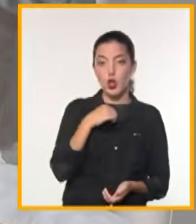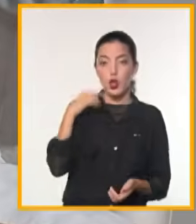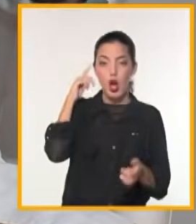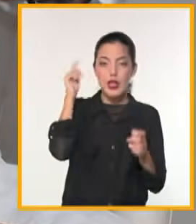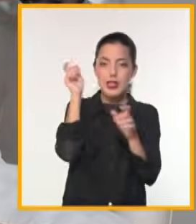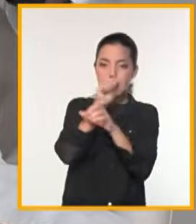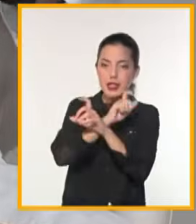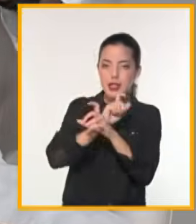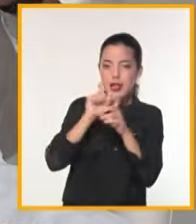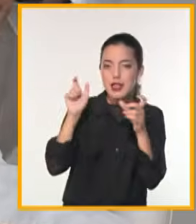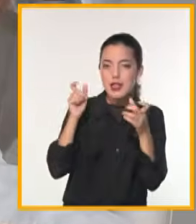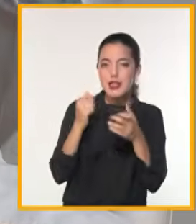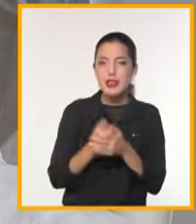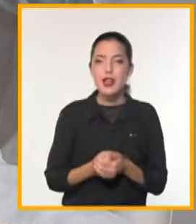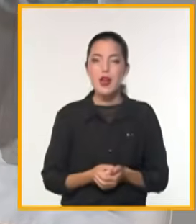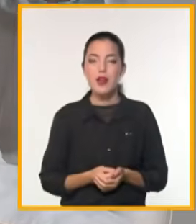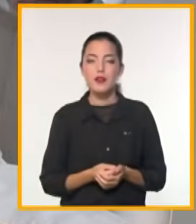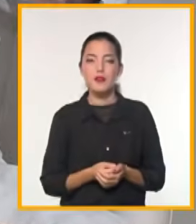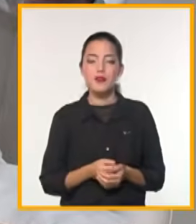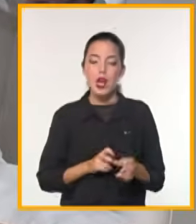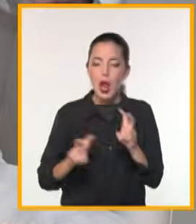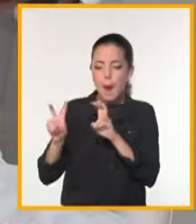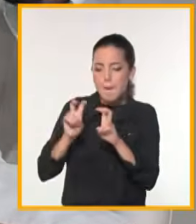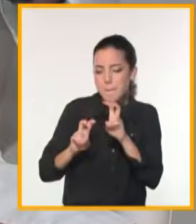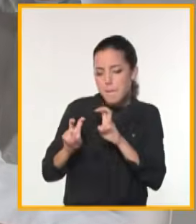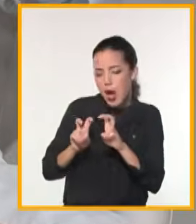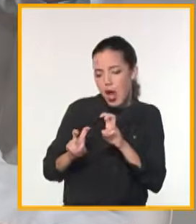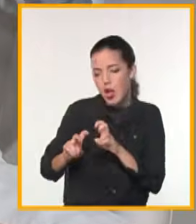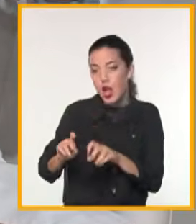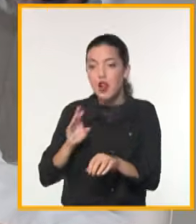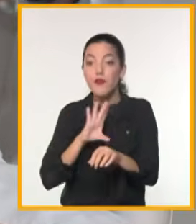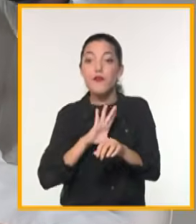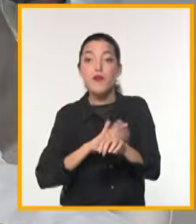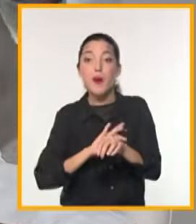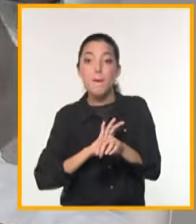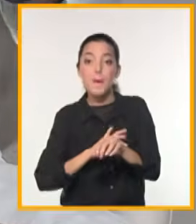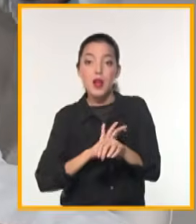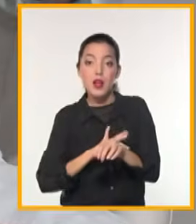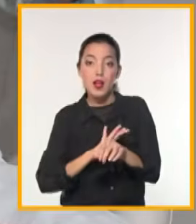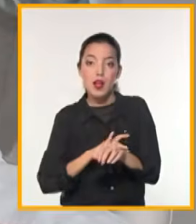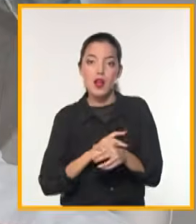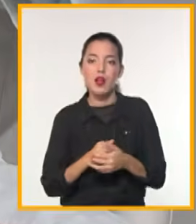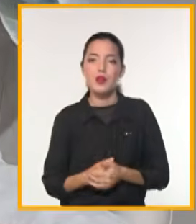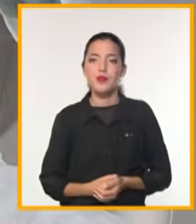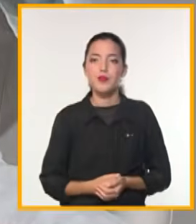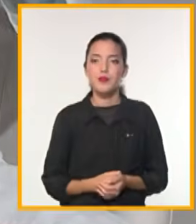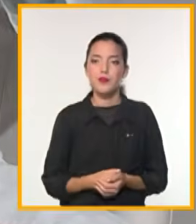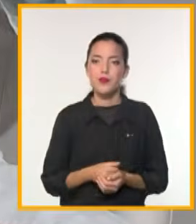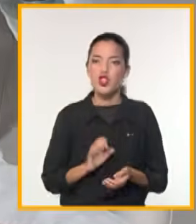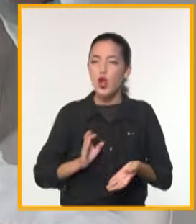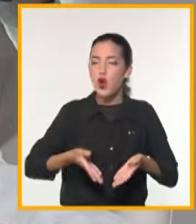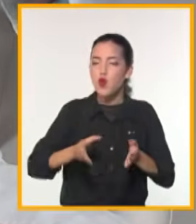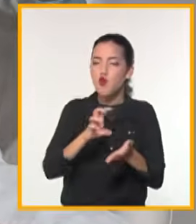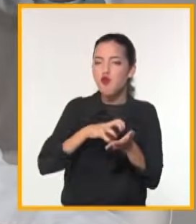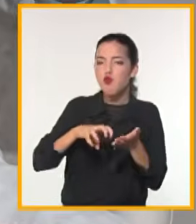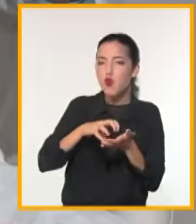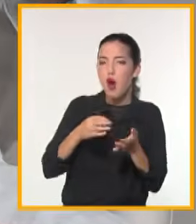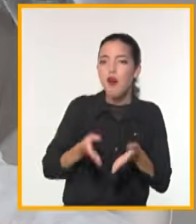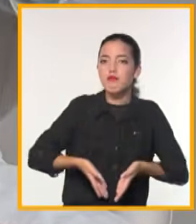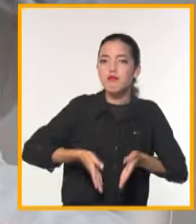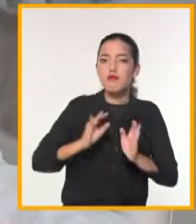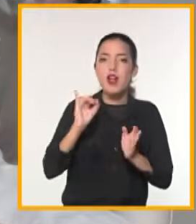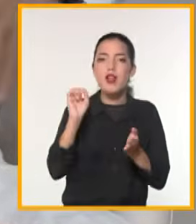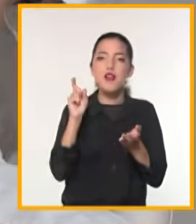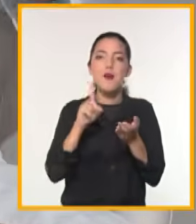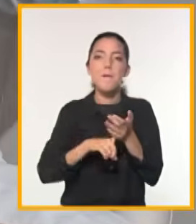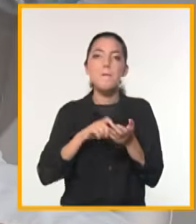diagnóstico virológico, En el es la IPK. que hace todas las secuencias de los virus en el IPK, fundamentalmente de los